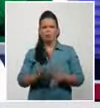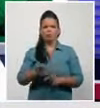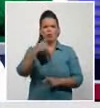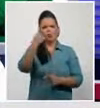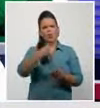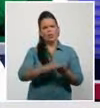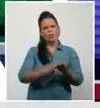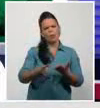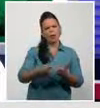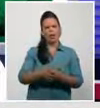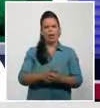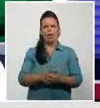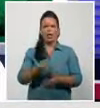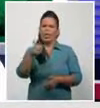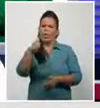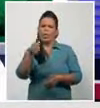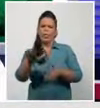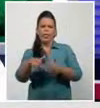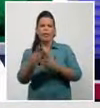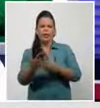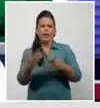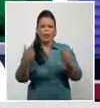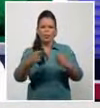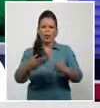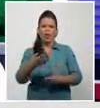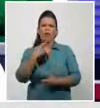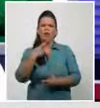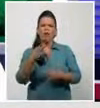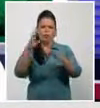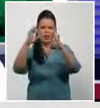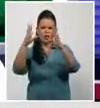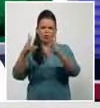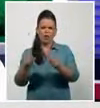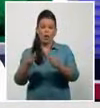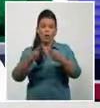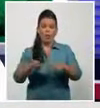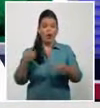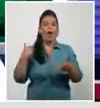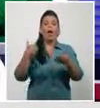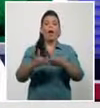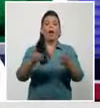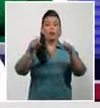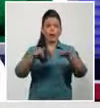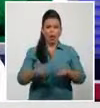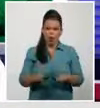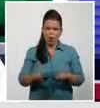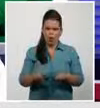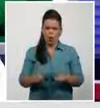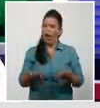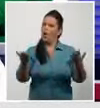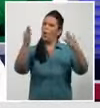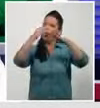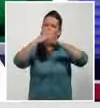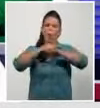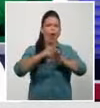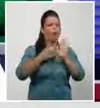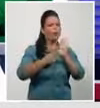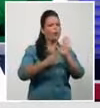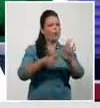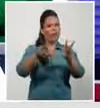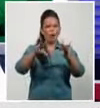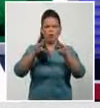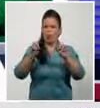ir teniendo más resultados. Pero hasta el momento no se ha identificado una